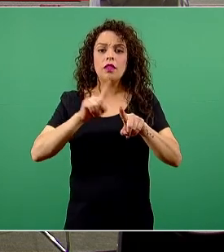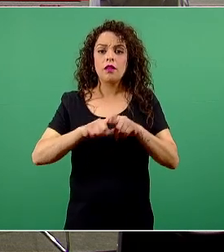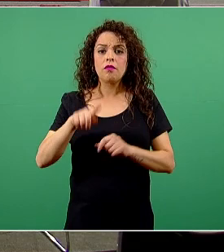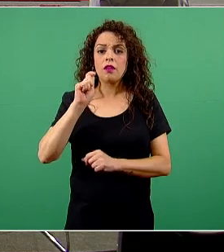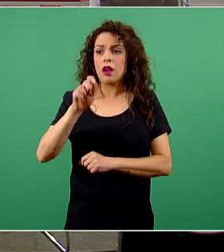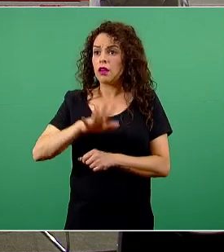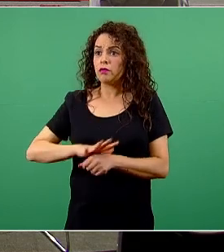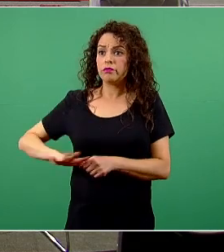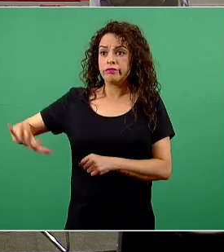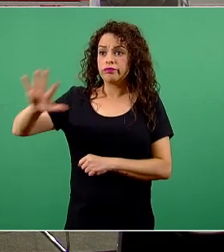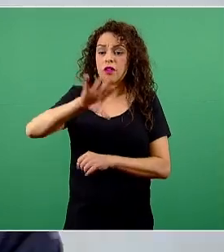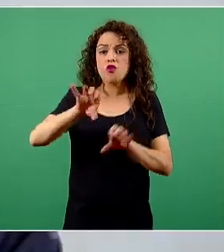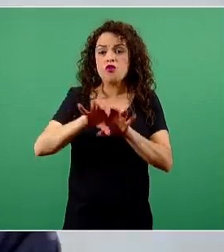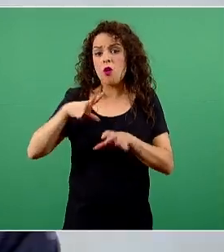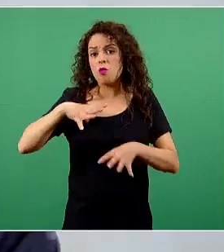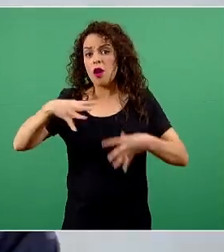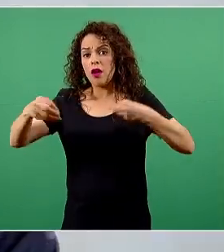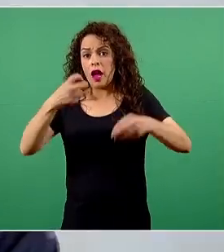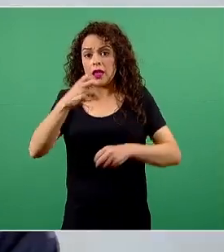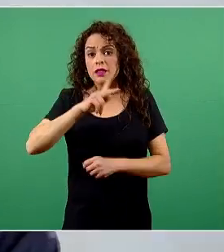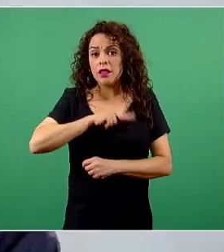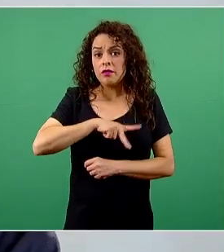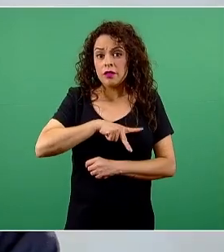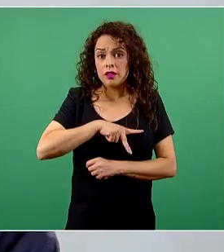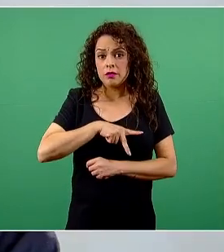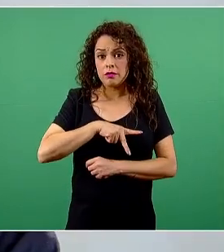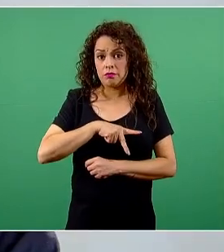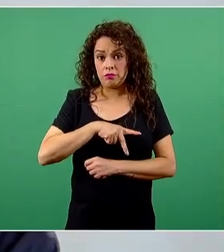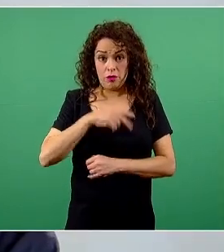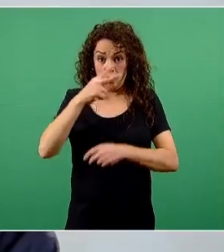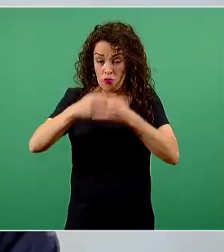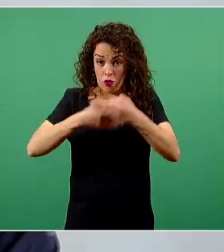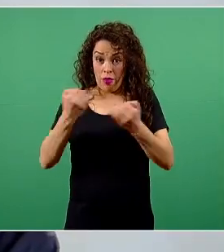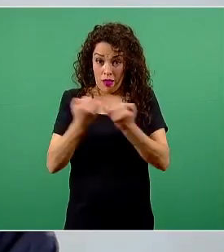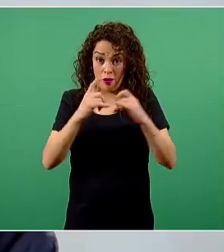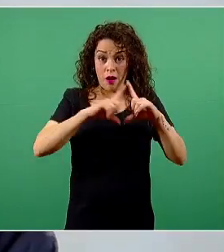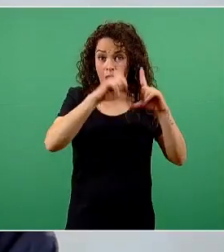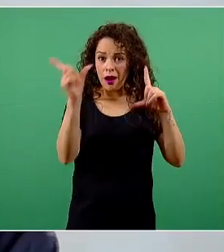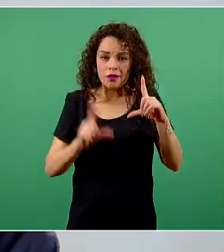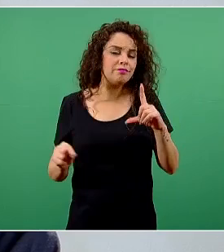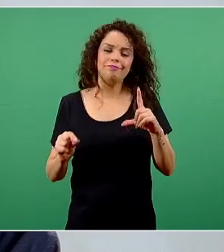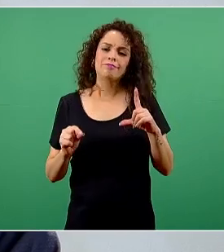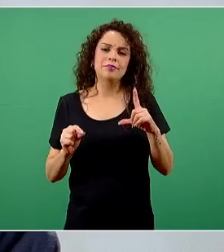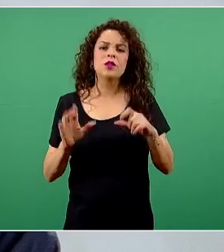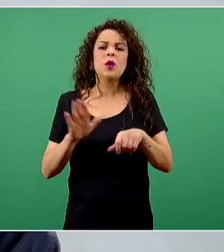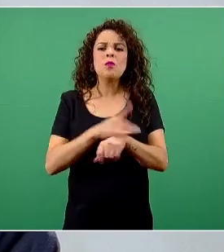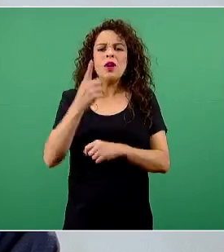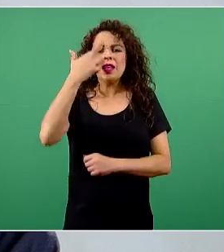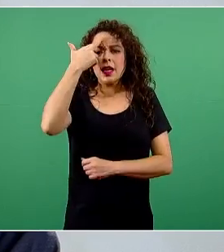homogéneo en todo el país. ¿Por qué fue por distintas razones? Primero,